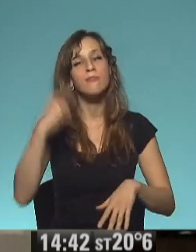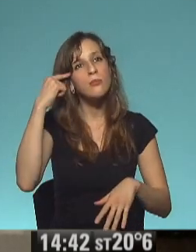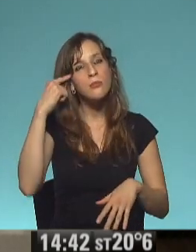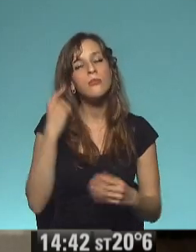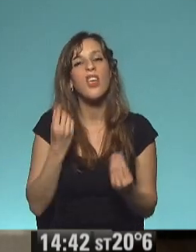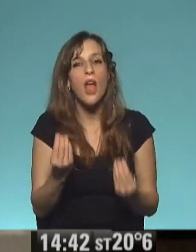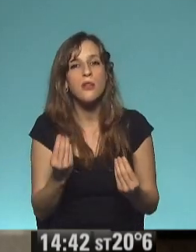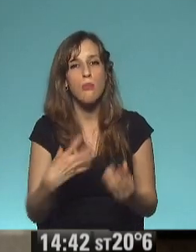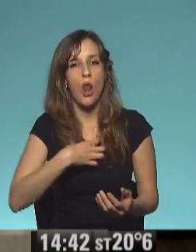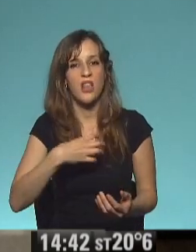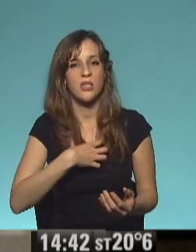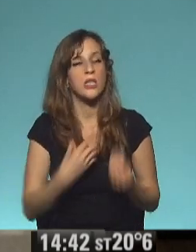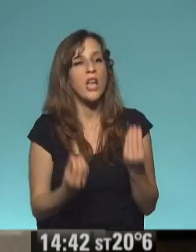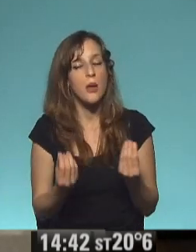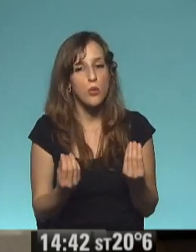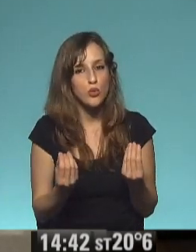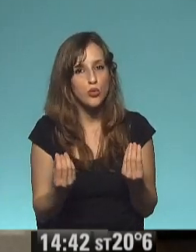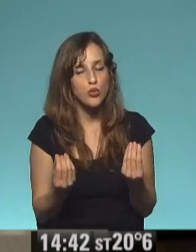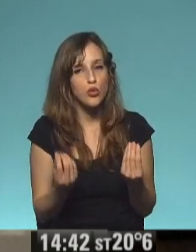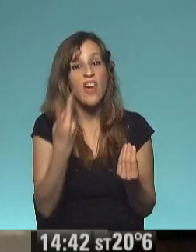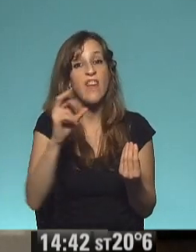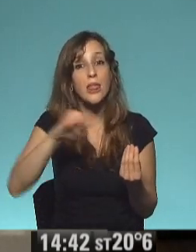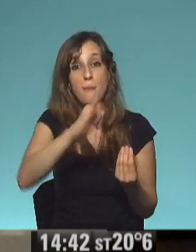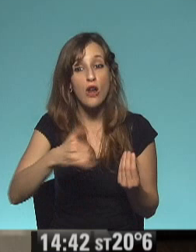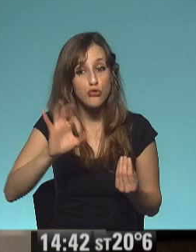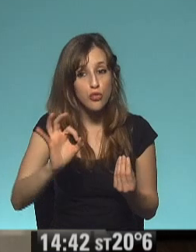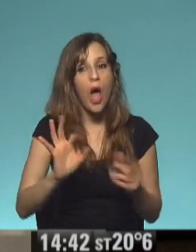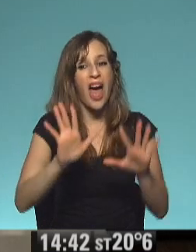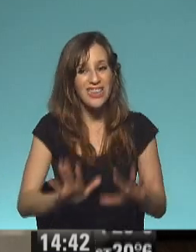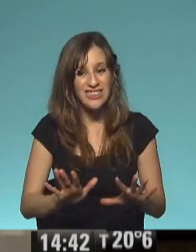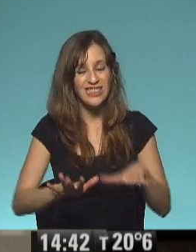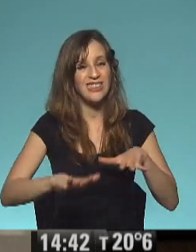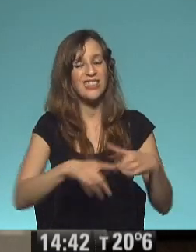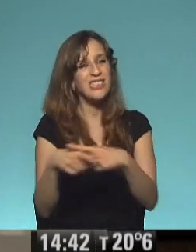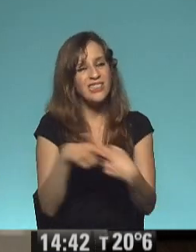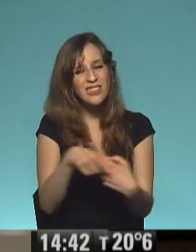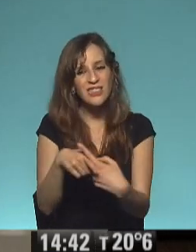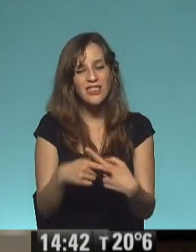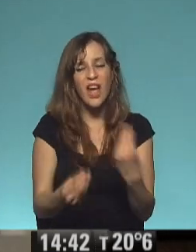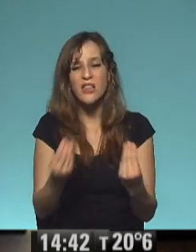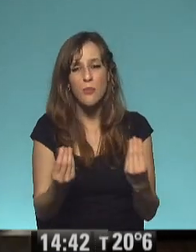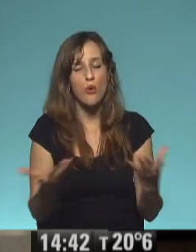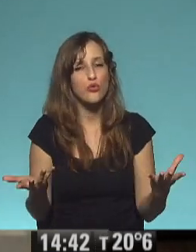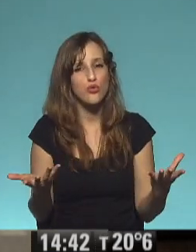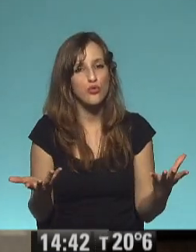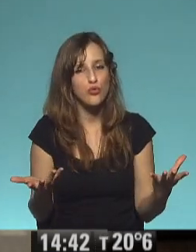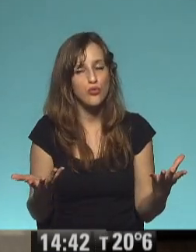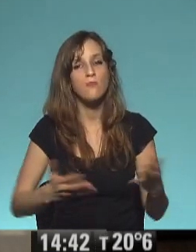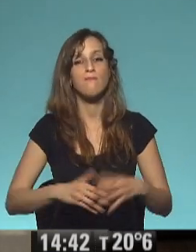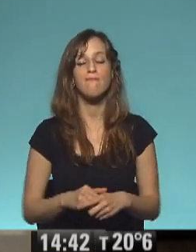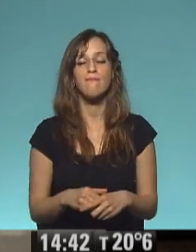clase. El 20 de marzo fue así la discusión. ¿Qué hacemos con las clases? Y de repente vino todo junto. Entonces,